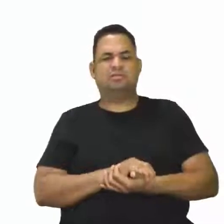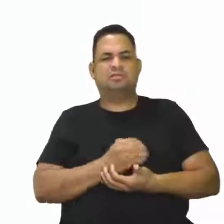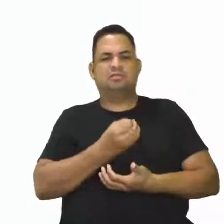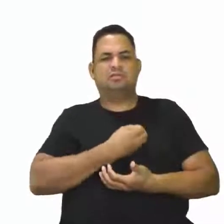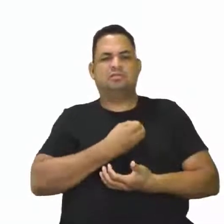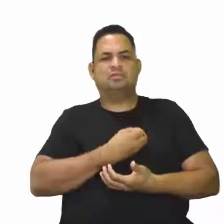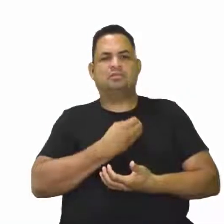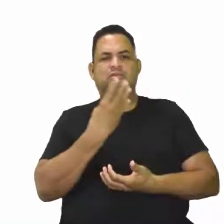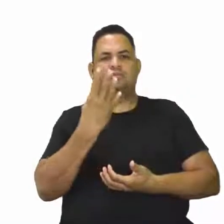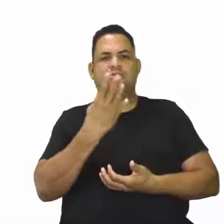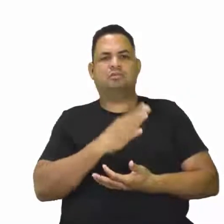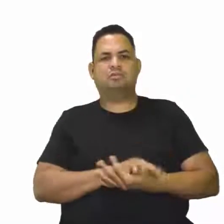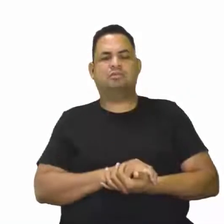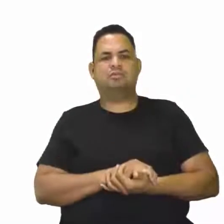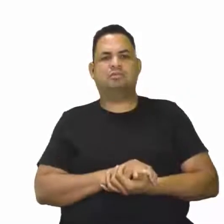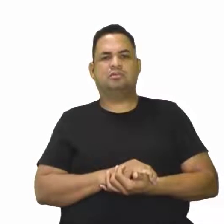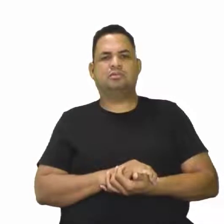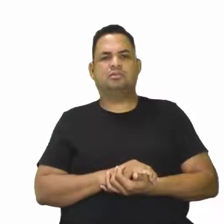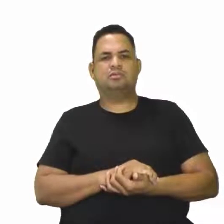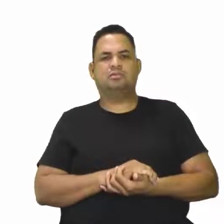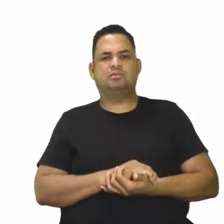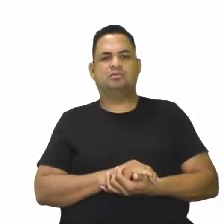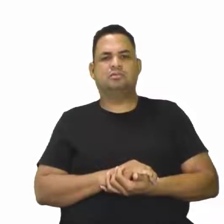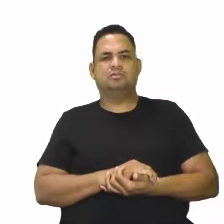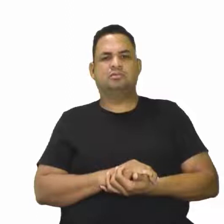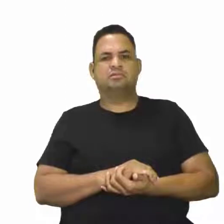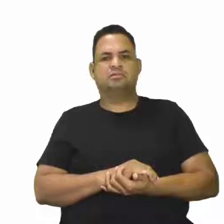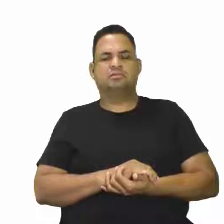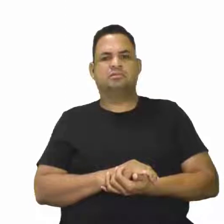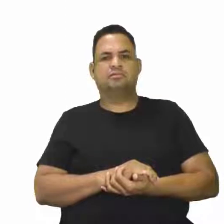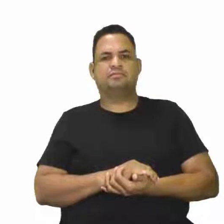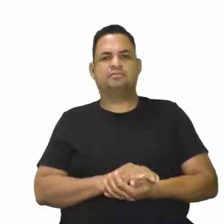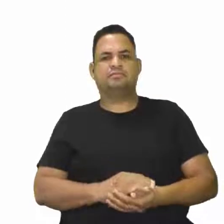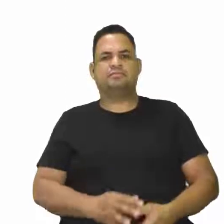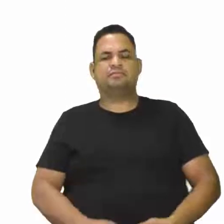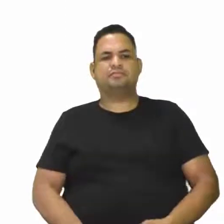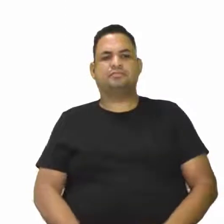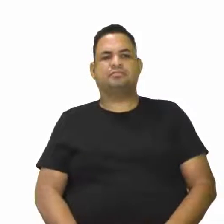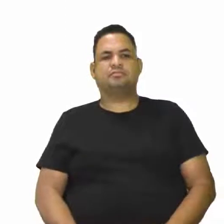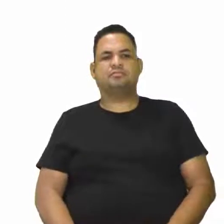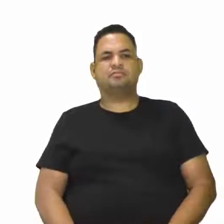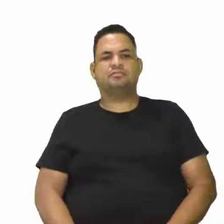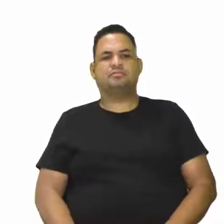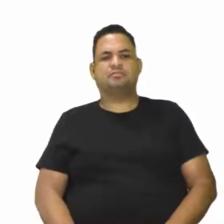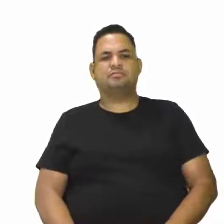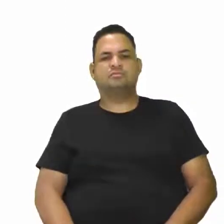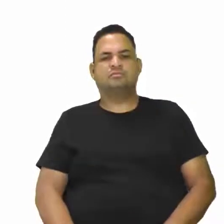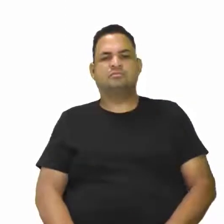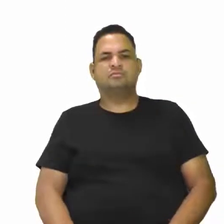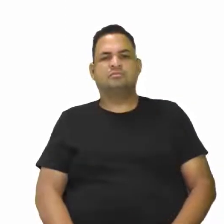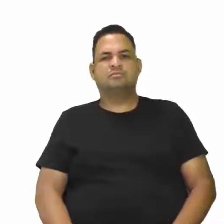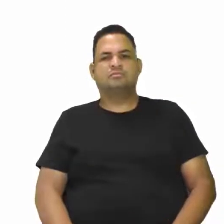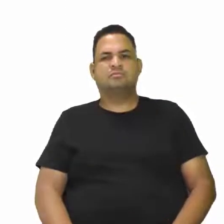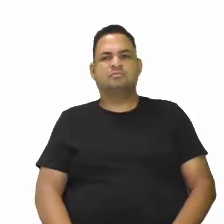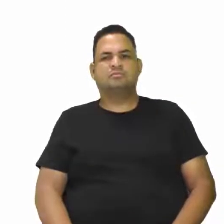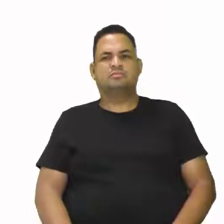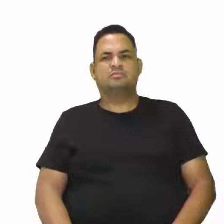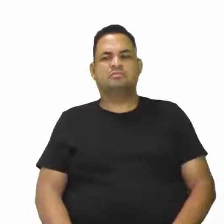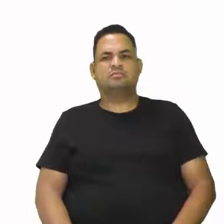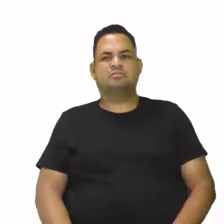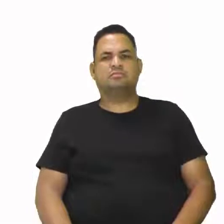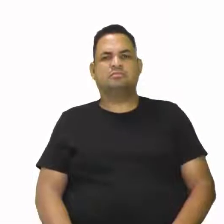questão 4. A pesar de la fuerte incidencia política de jóvenes